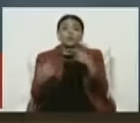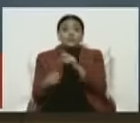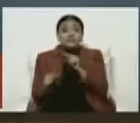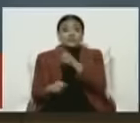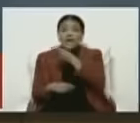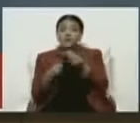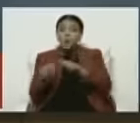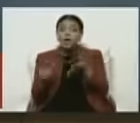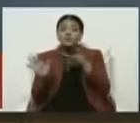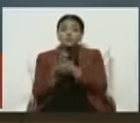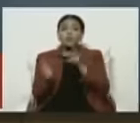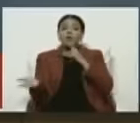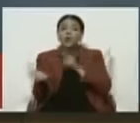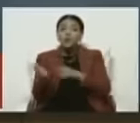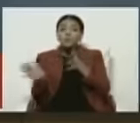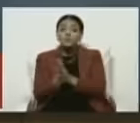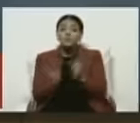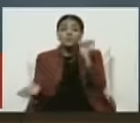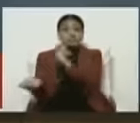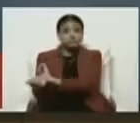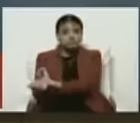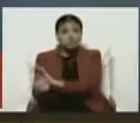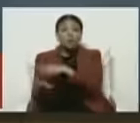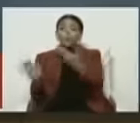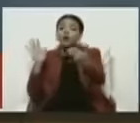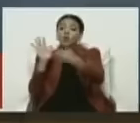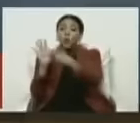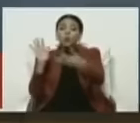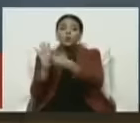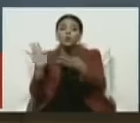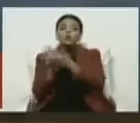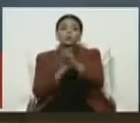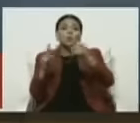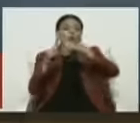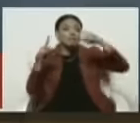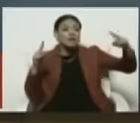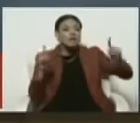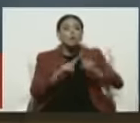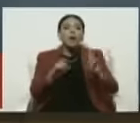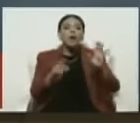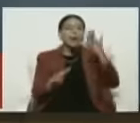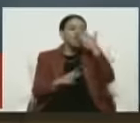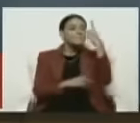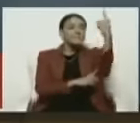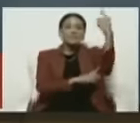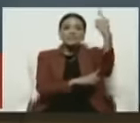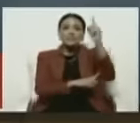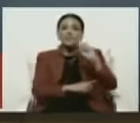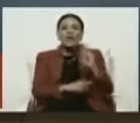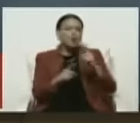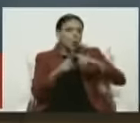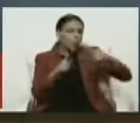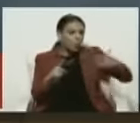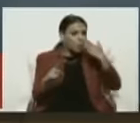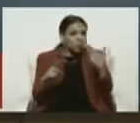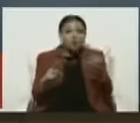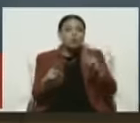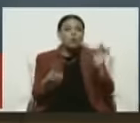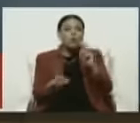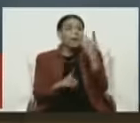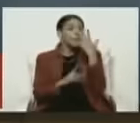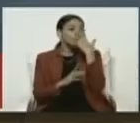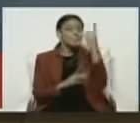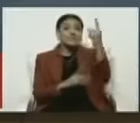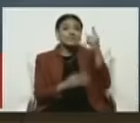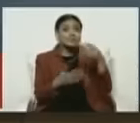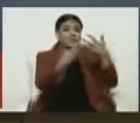pena cuando se ataquen líneas y fuentes de energía primaria, y adicionalmente cuando se realice con participación